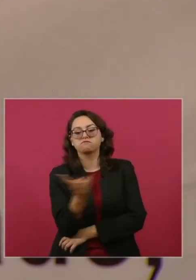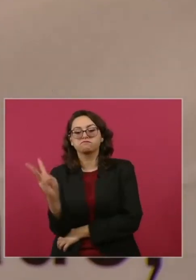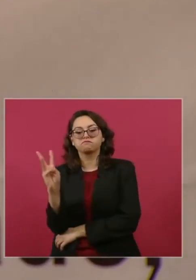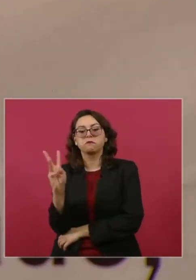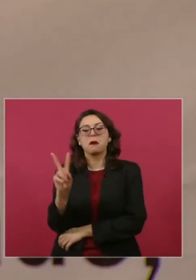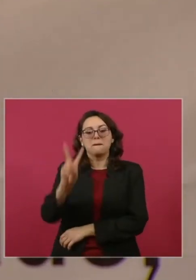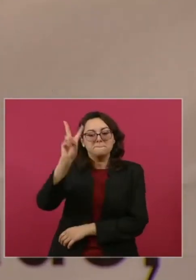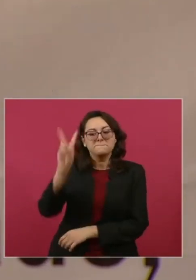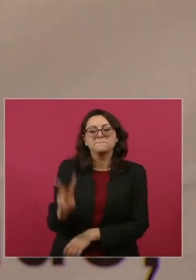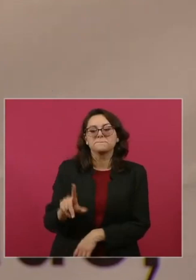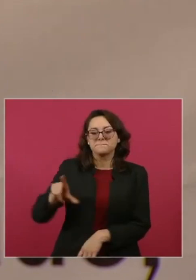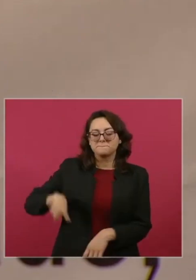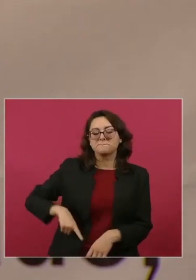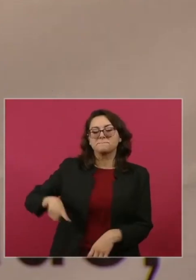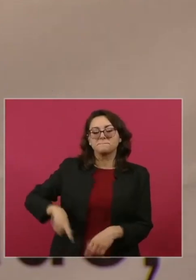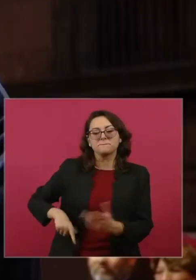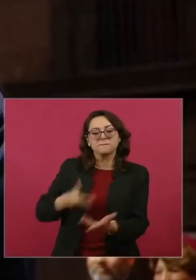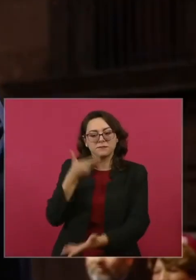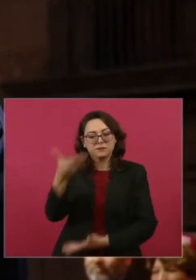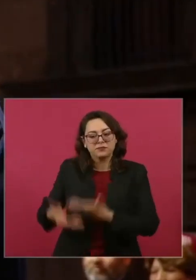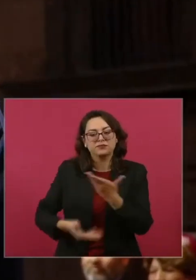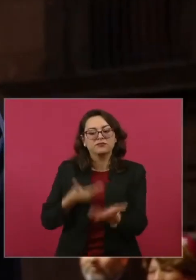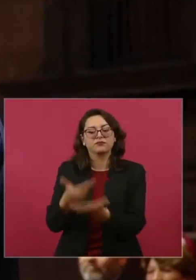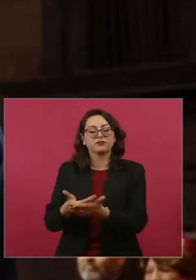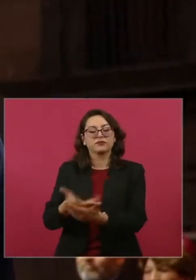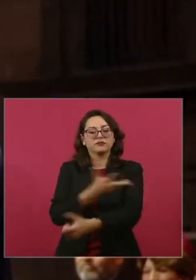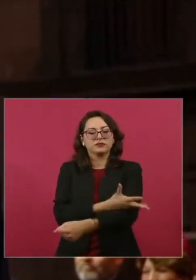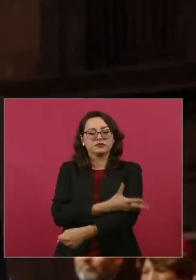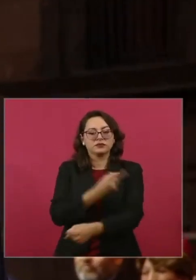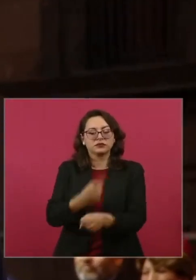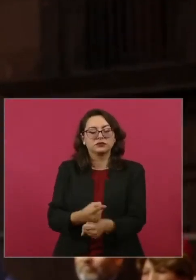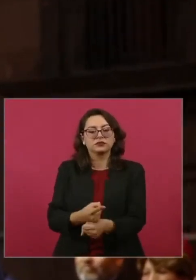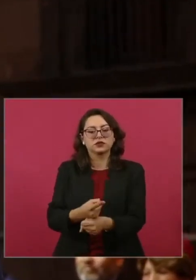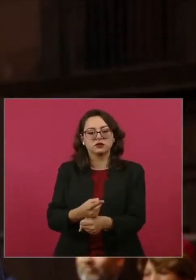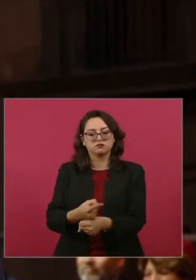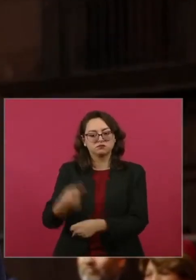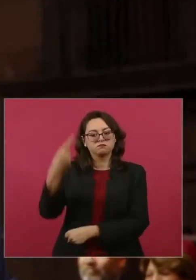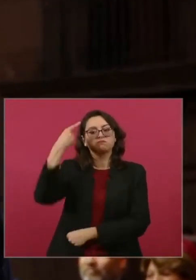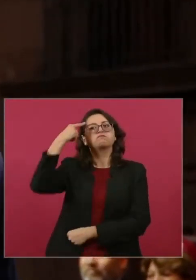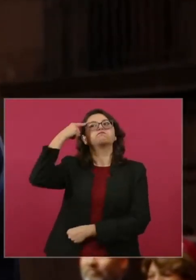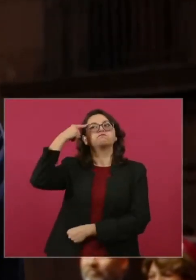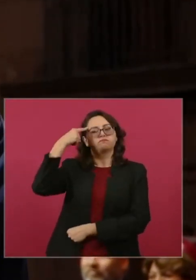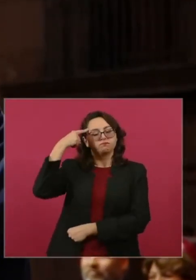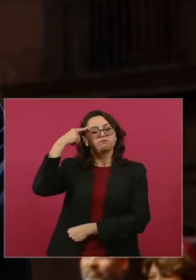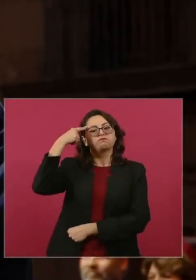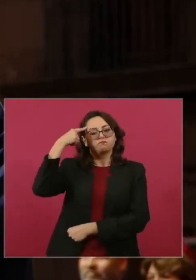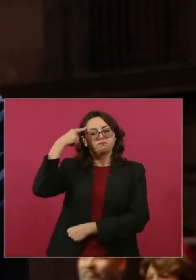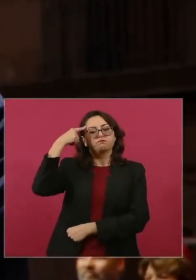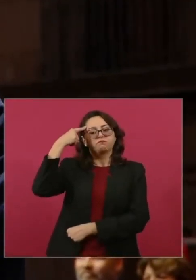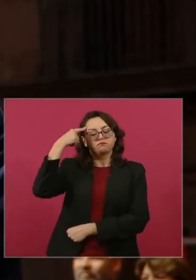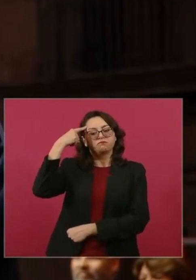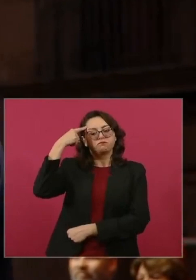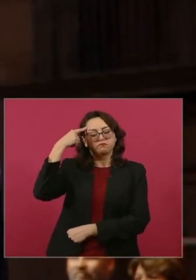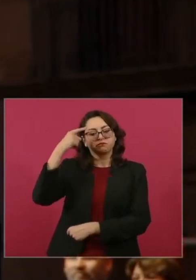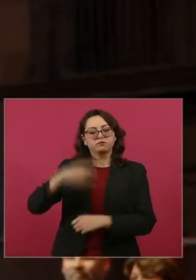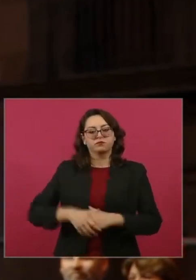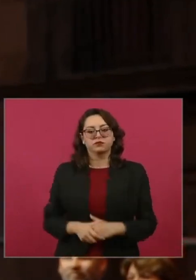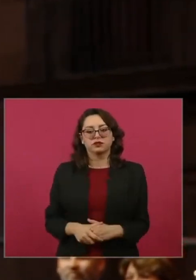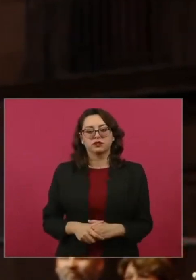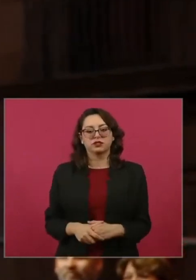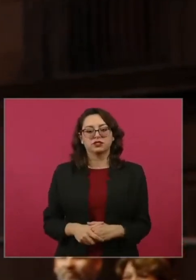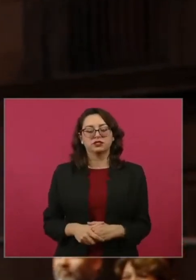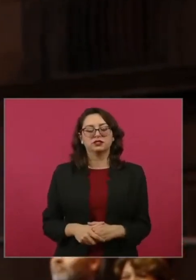verdaderos servidores women públicos, and men, real honestos public servants, honest y conscientes. And with conscience. Una vez un